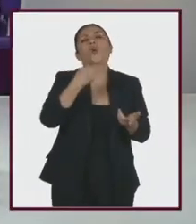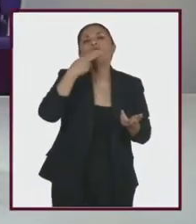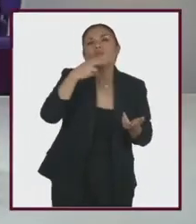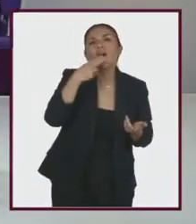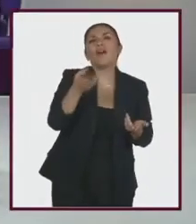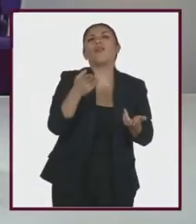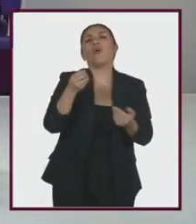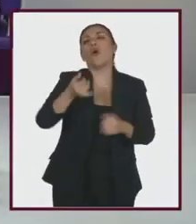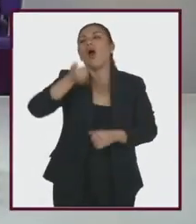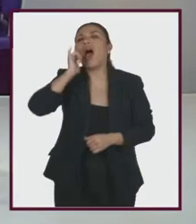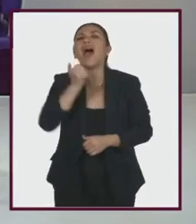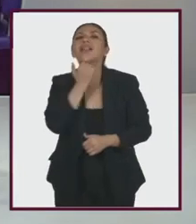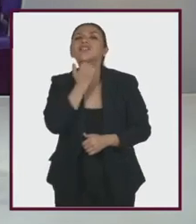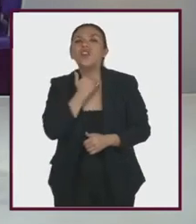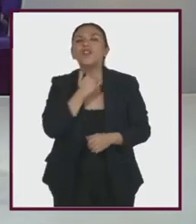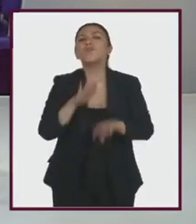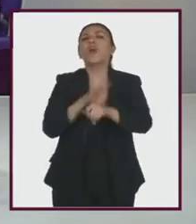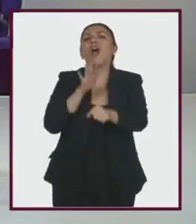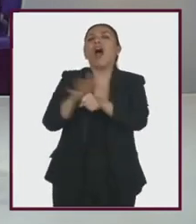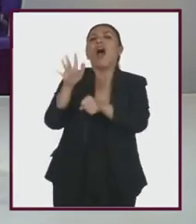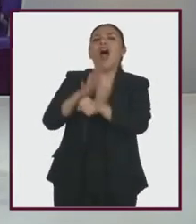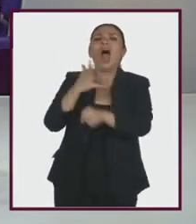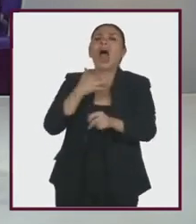al alcance. Exactamente.